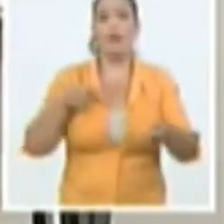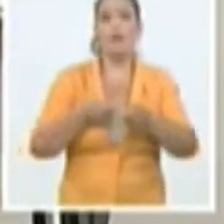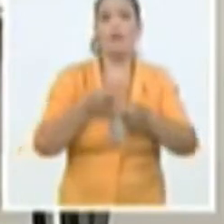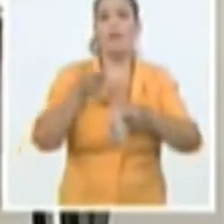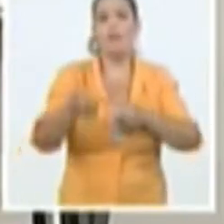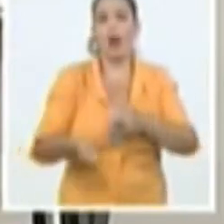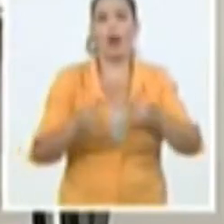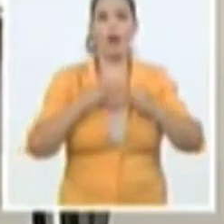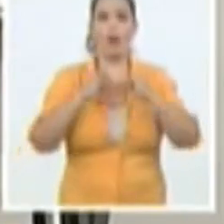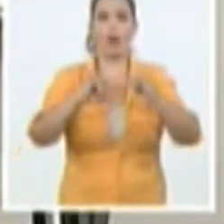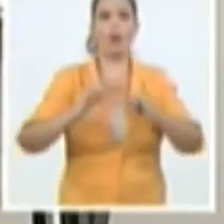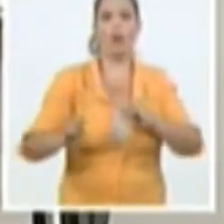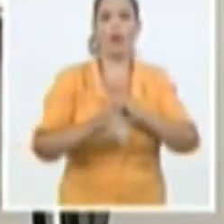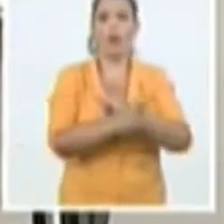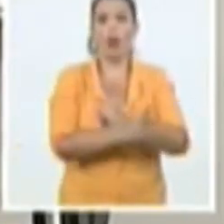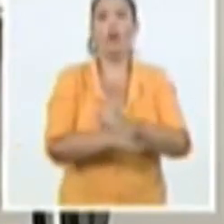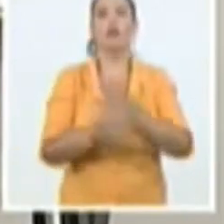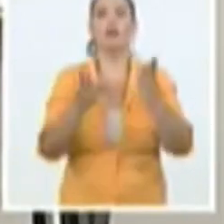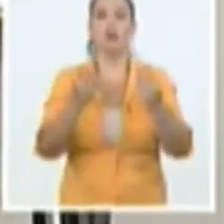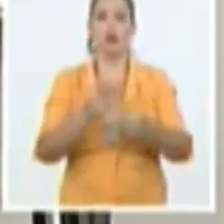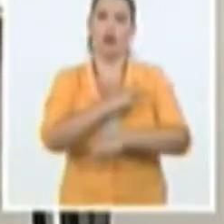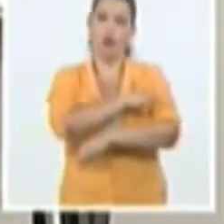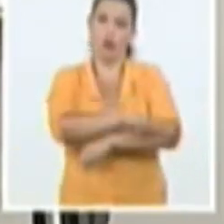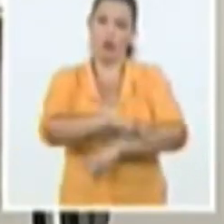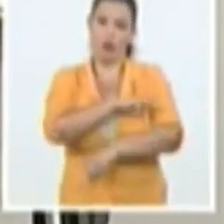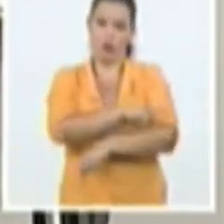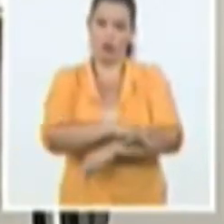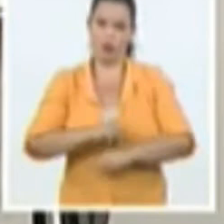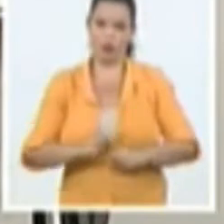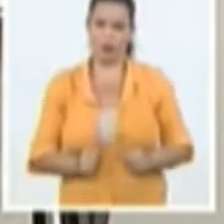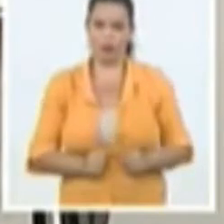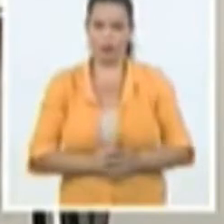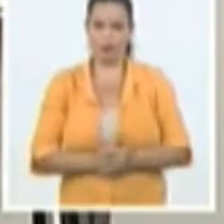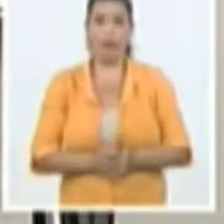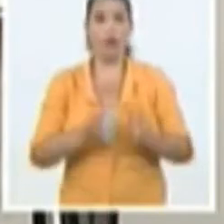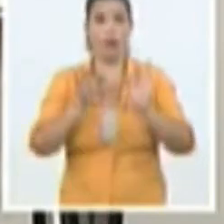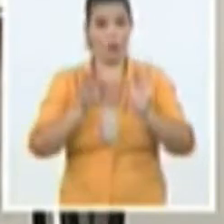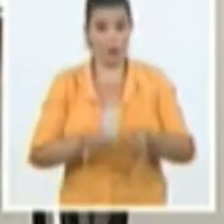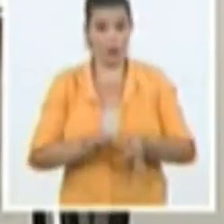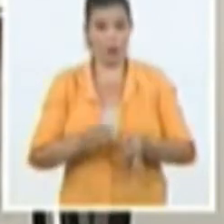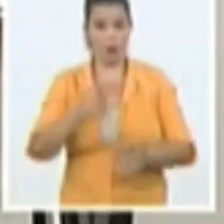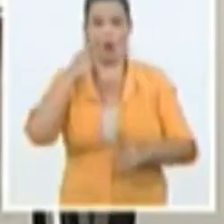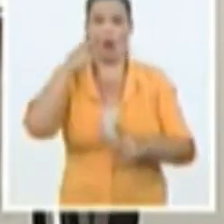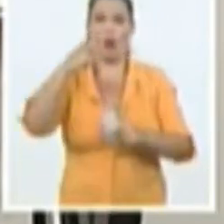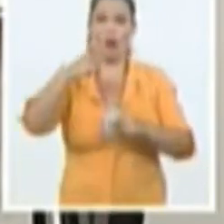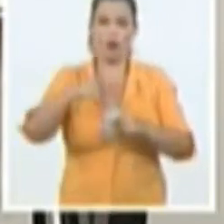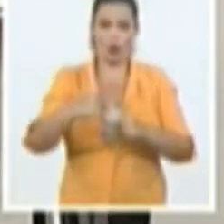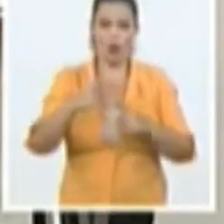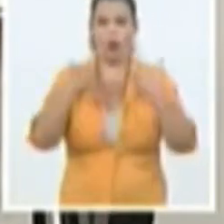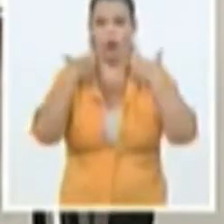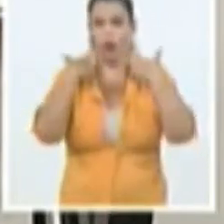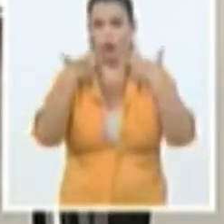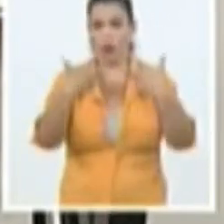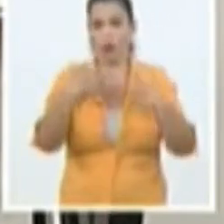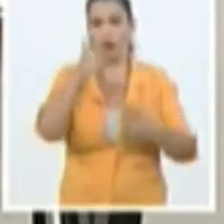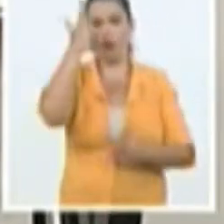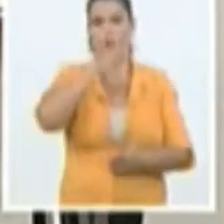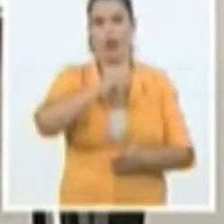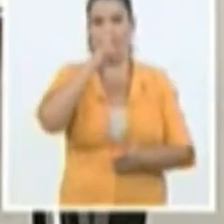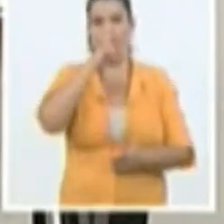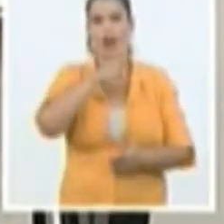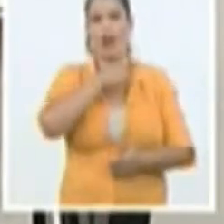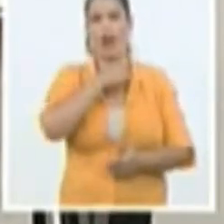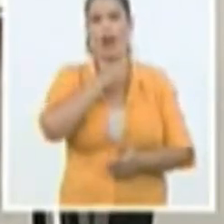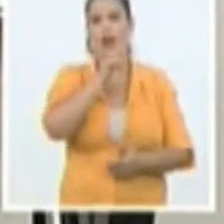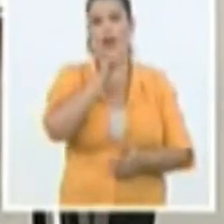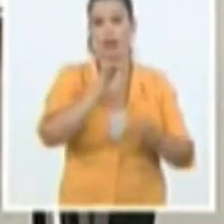países. Y, por tanto, los objetivos fundamentales de la ANET, creación de la